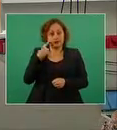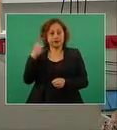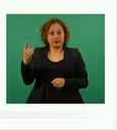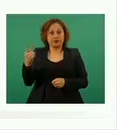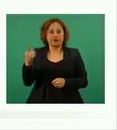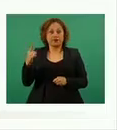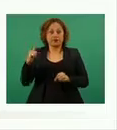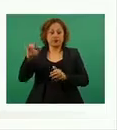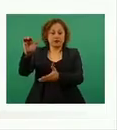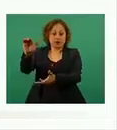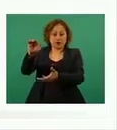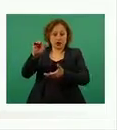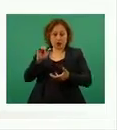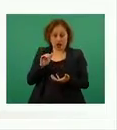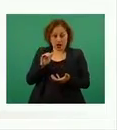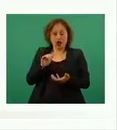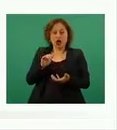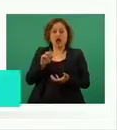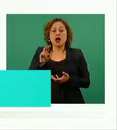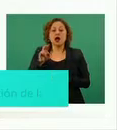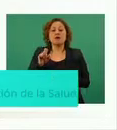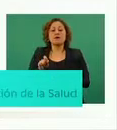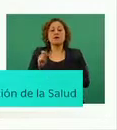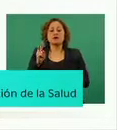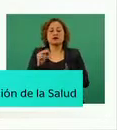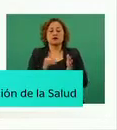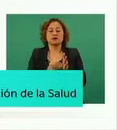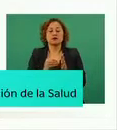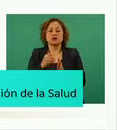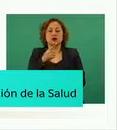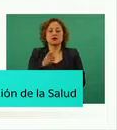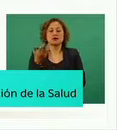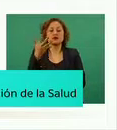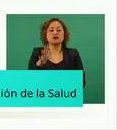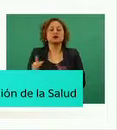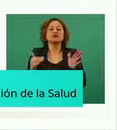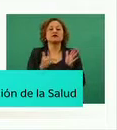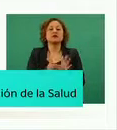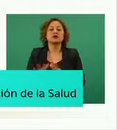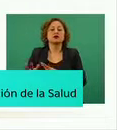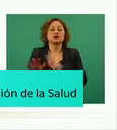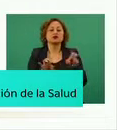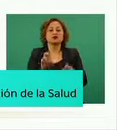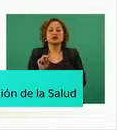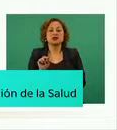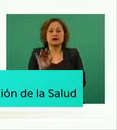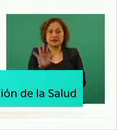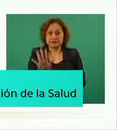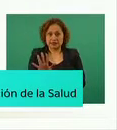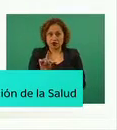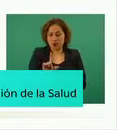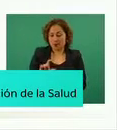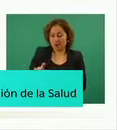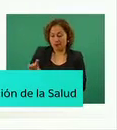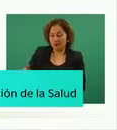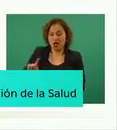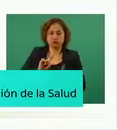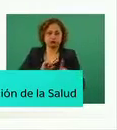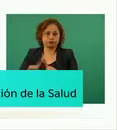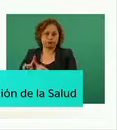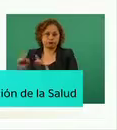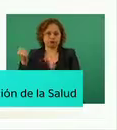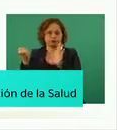hasta el momento, 22 millones 110 mil 885 dosis de las distintas vacunas. Y queremos mostrar también